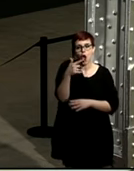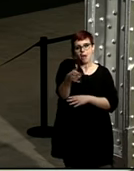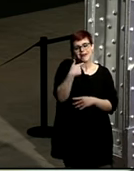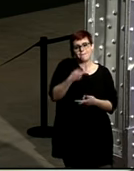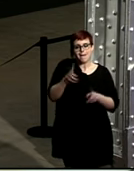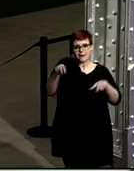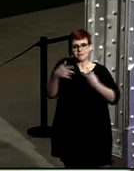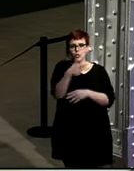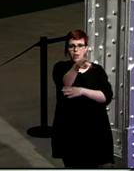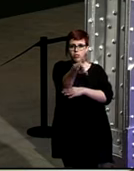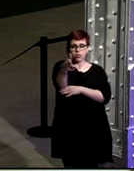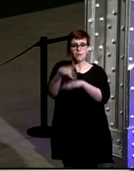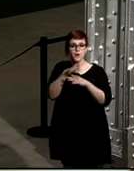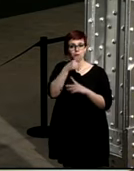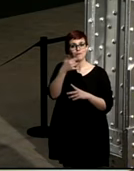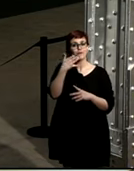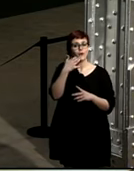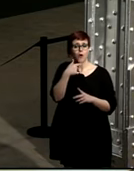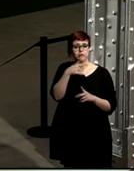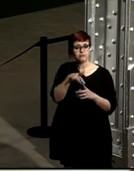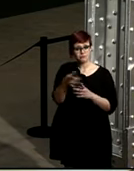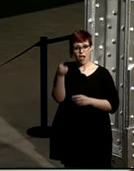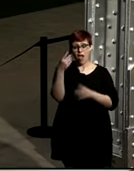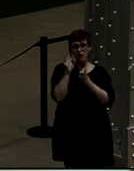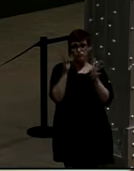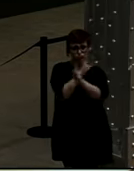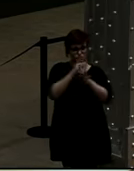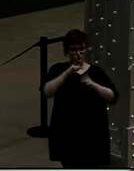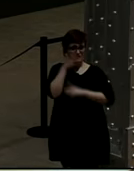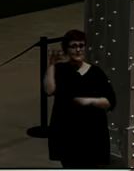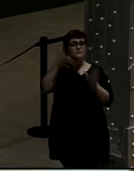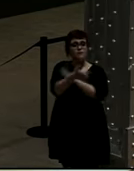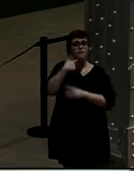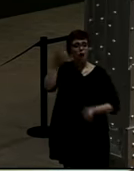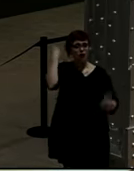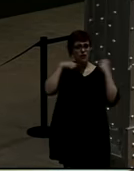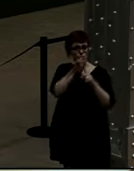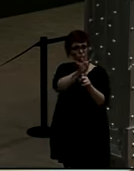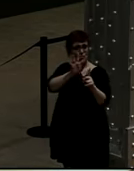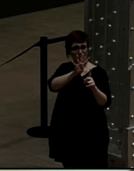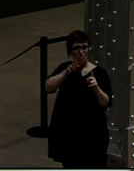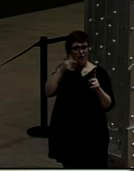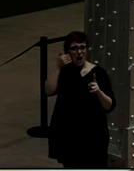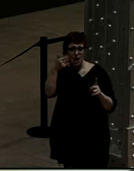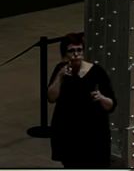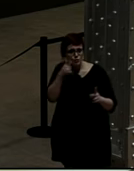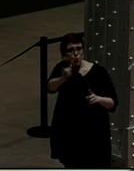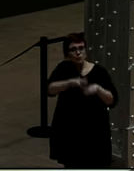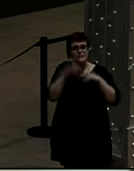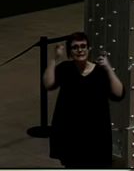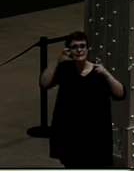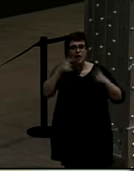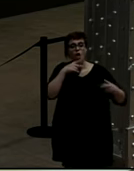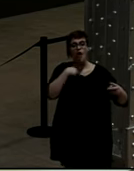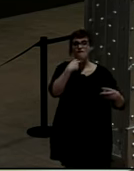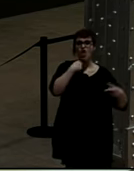con permisos, pero sin figuración, intentando no parar la vida y no interceder en la vida, sino meter la película dentro de la vida, o no